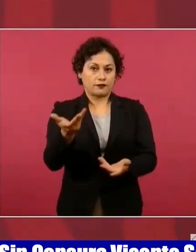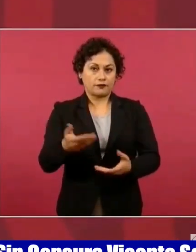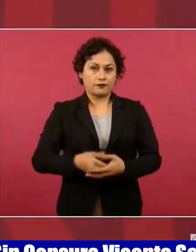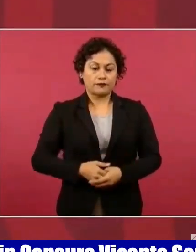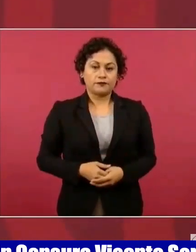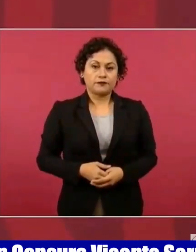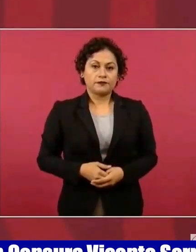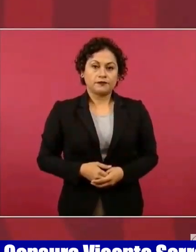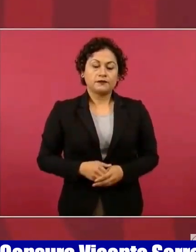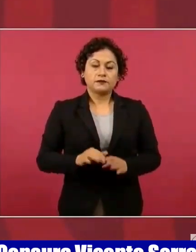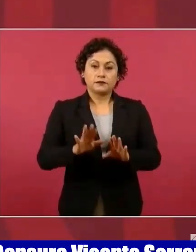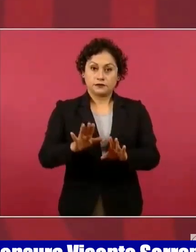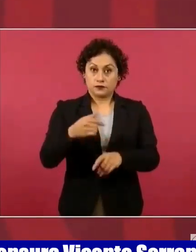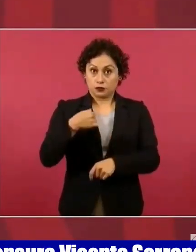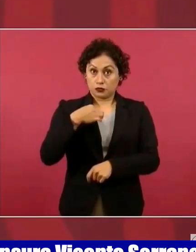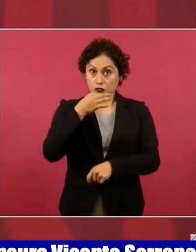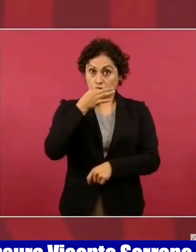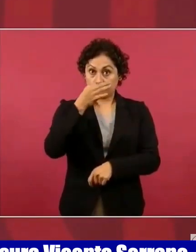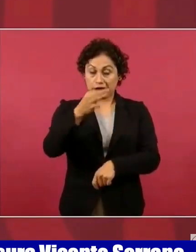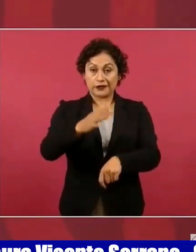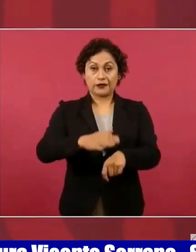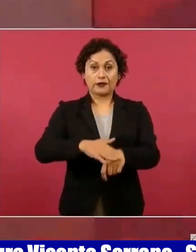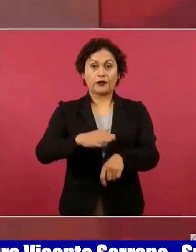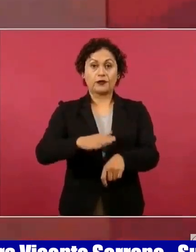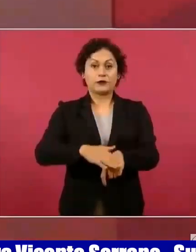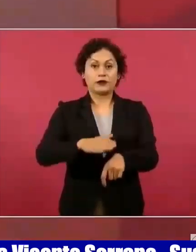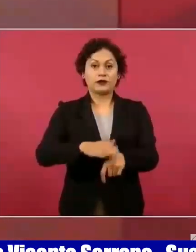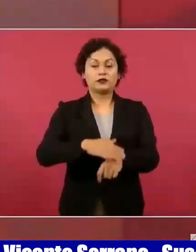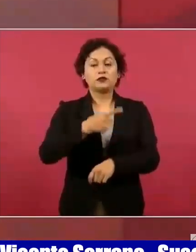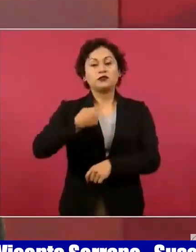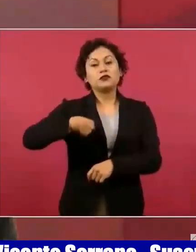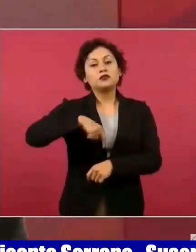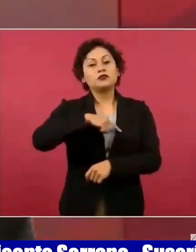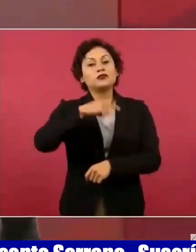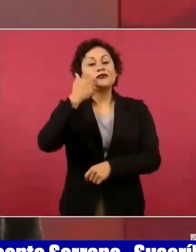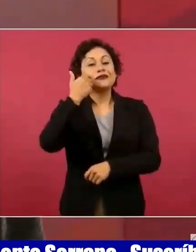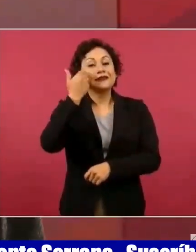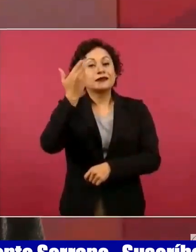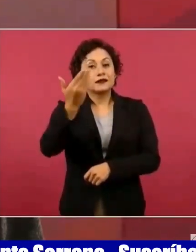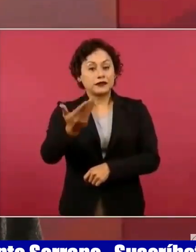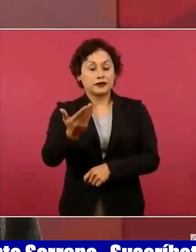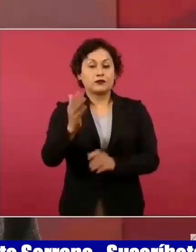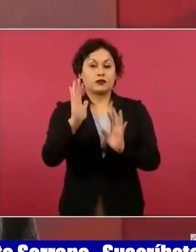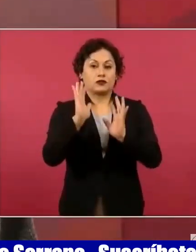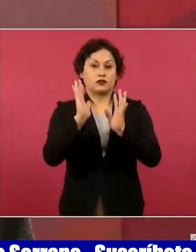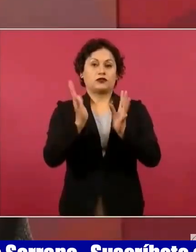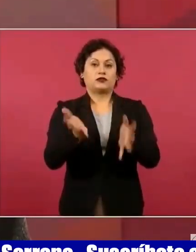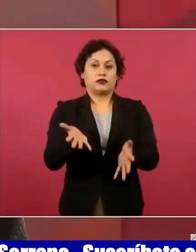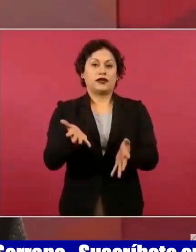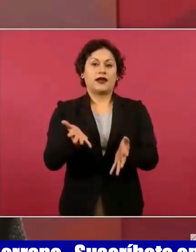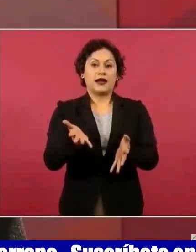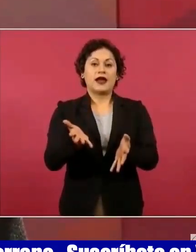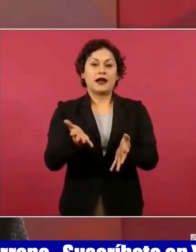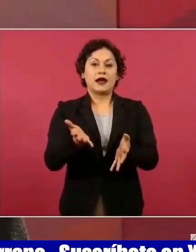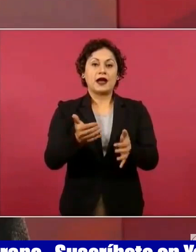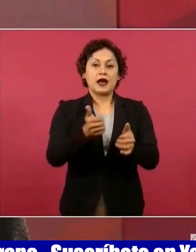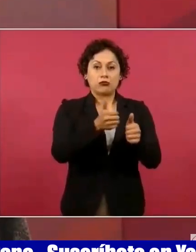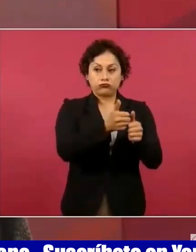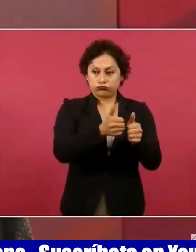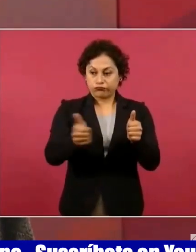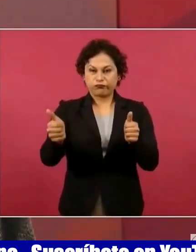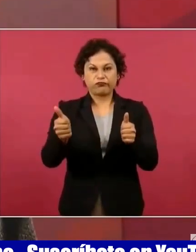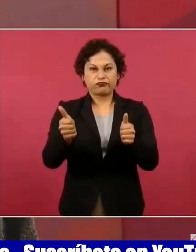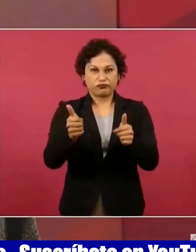diálogo, pero que lo más importante, lo que se necesita saber es que en su gobierno siempre va a haber diálogo,